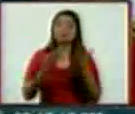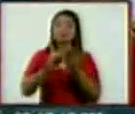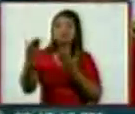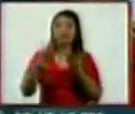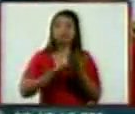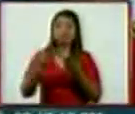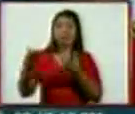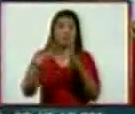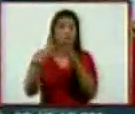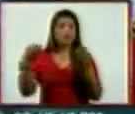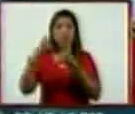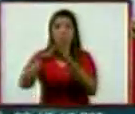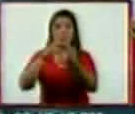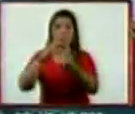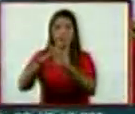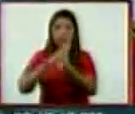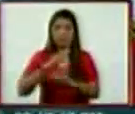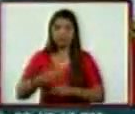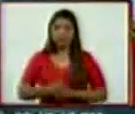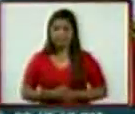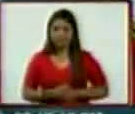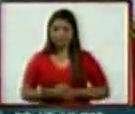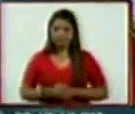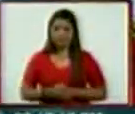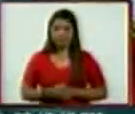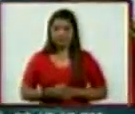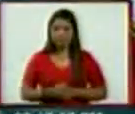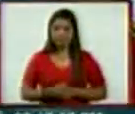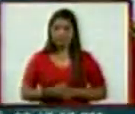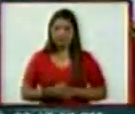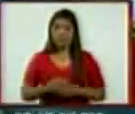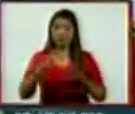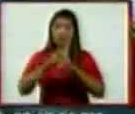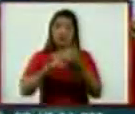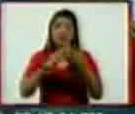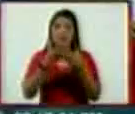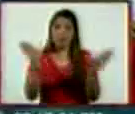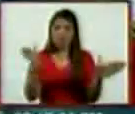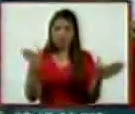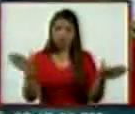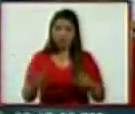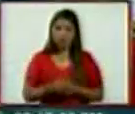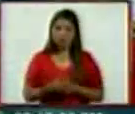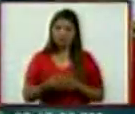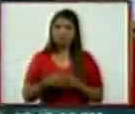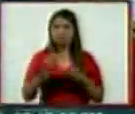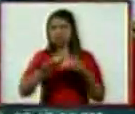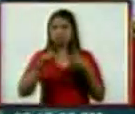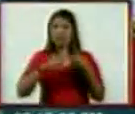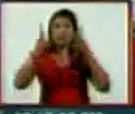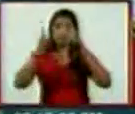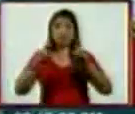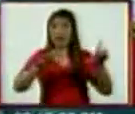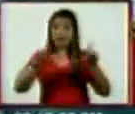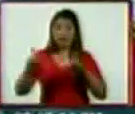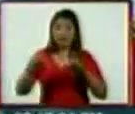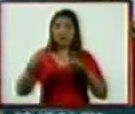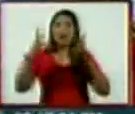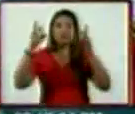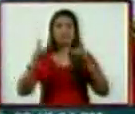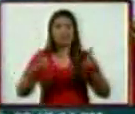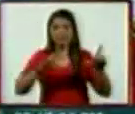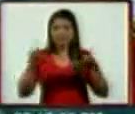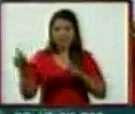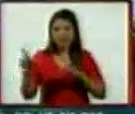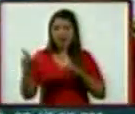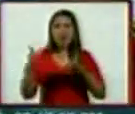transporte público, para las unidades de transportistas. Estas son algunas decisiones que ya se van tomando en el fragor